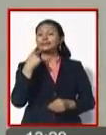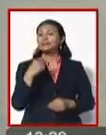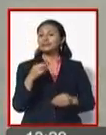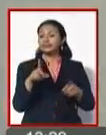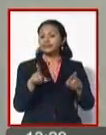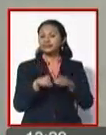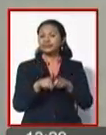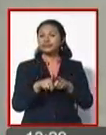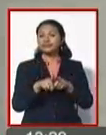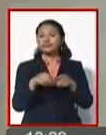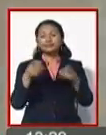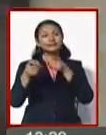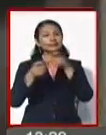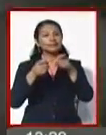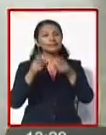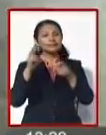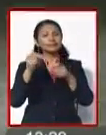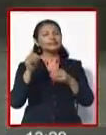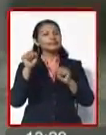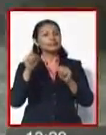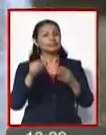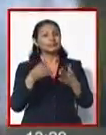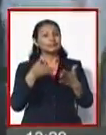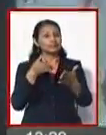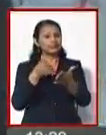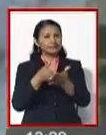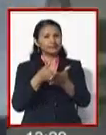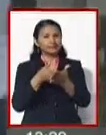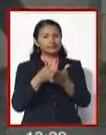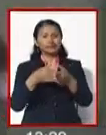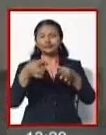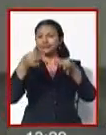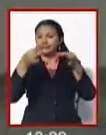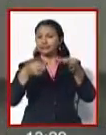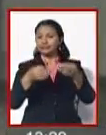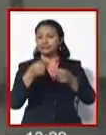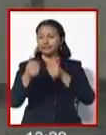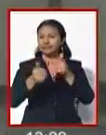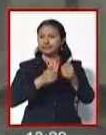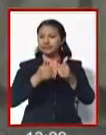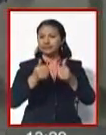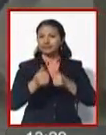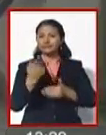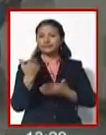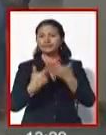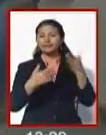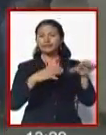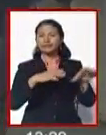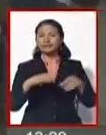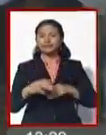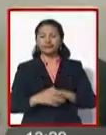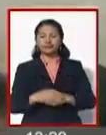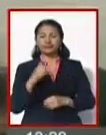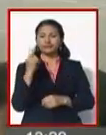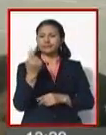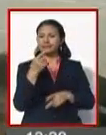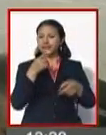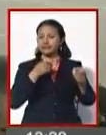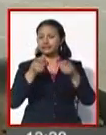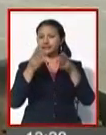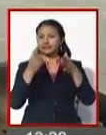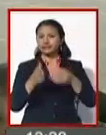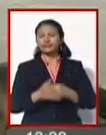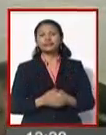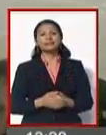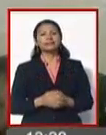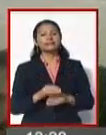poder directamente fiscalizar, no para poder directamente determinar administrativamente lo que tenga que hacer un director. Por